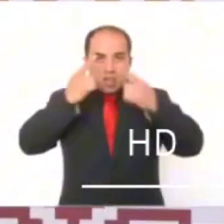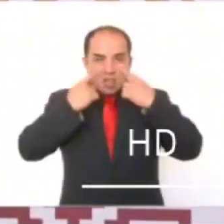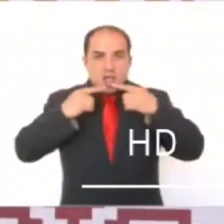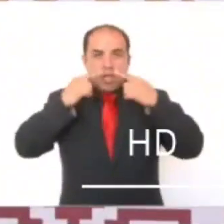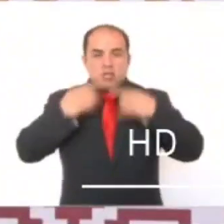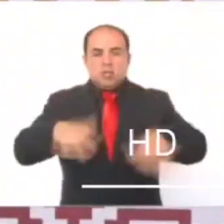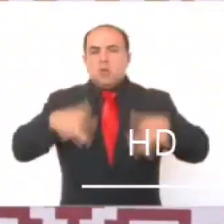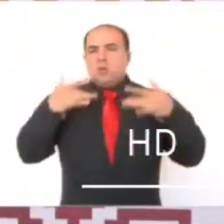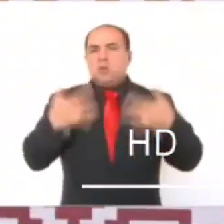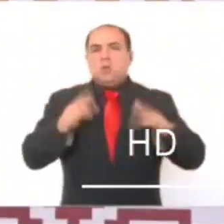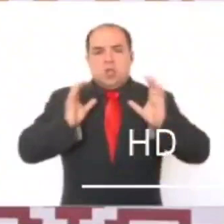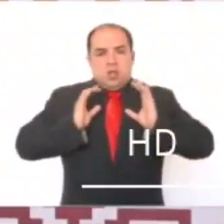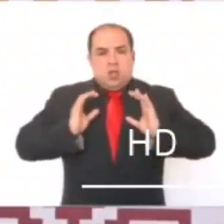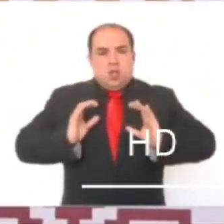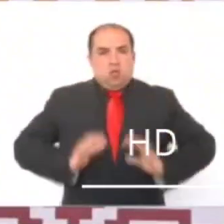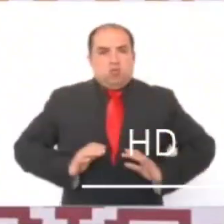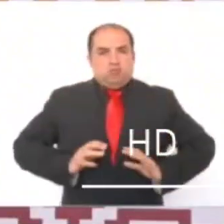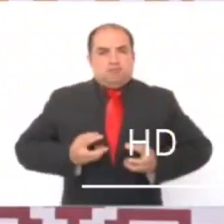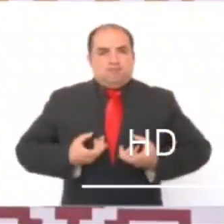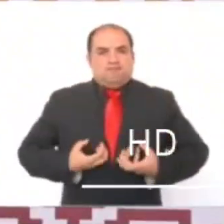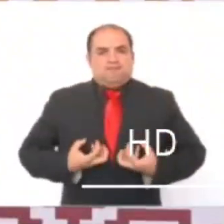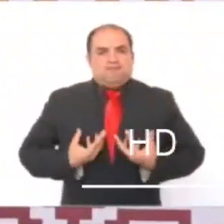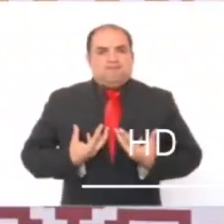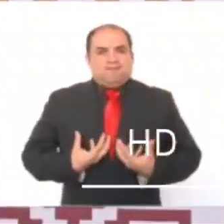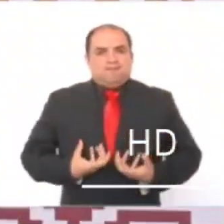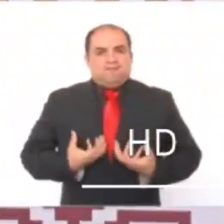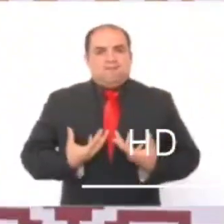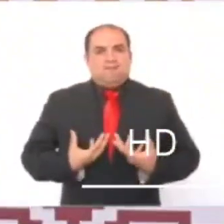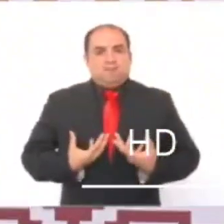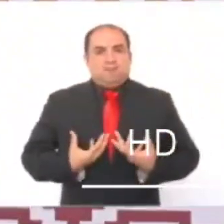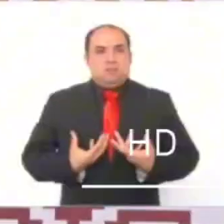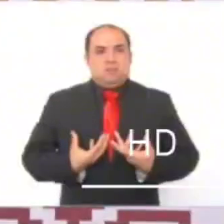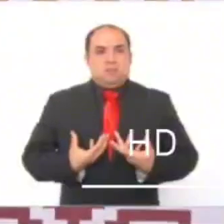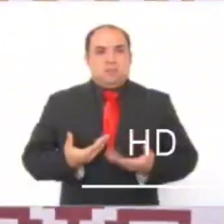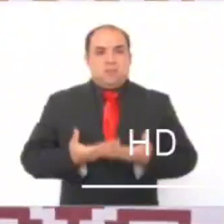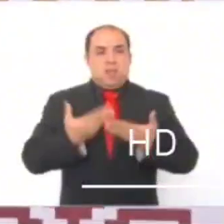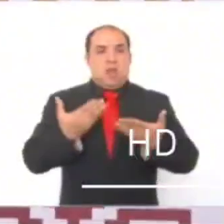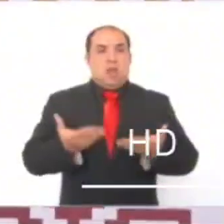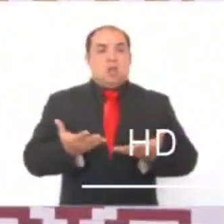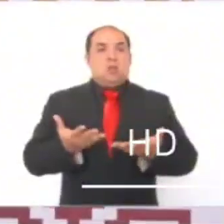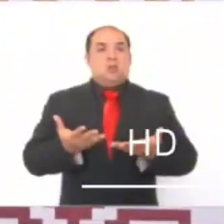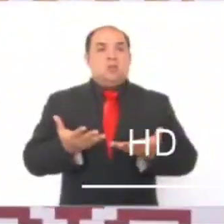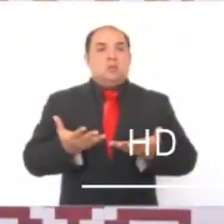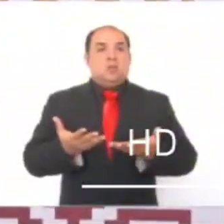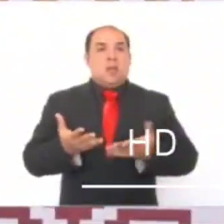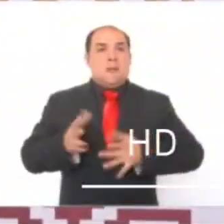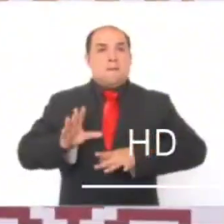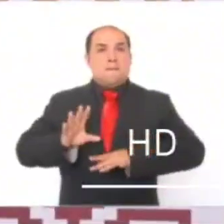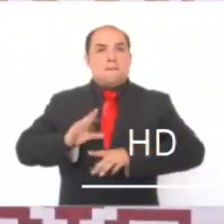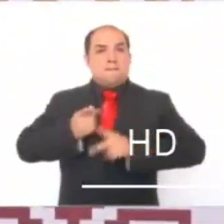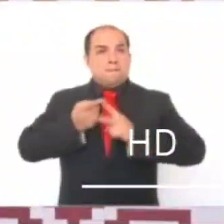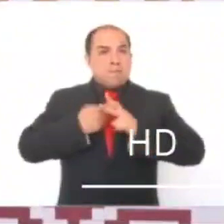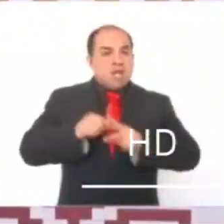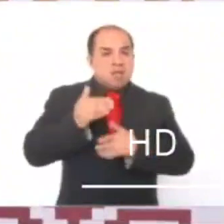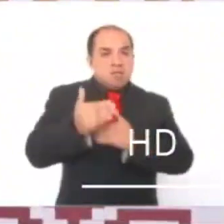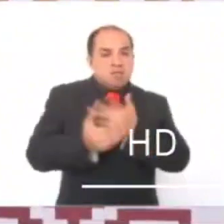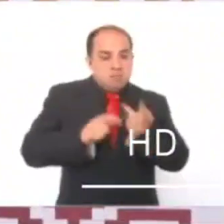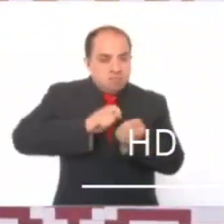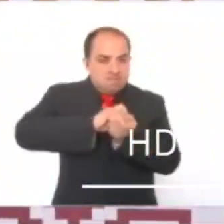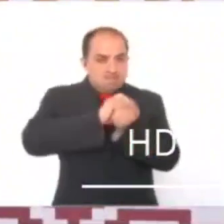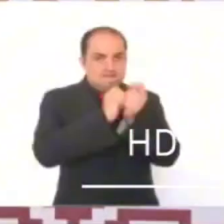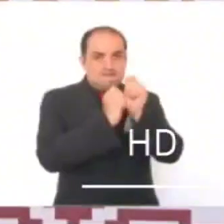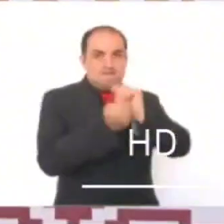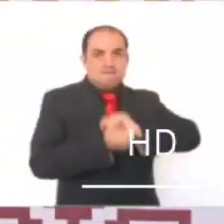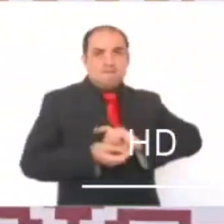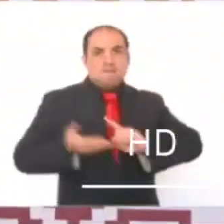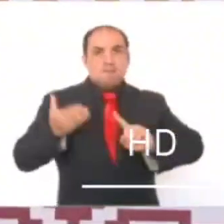el dolor de mi cuerpo quemado, me permitió un proceso de metamorfosis